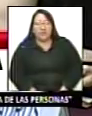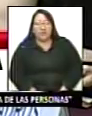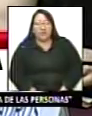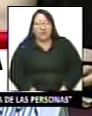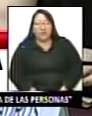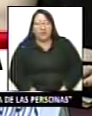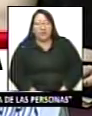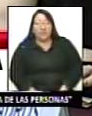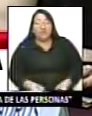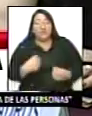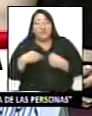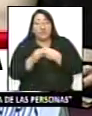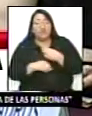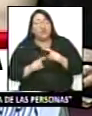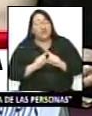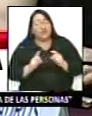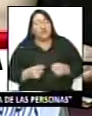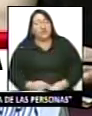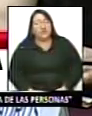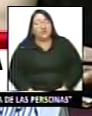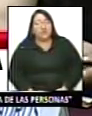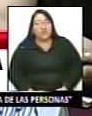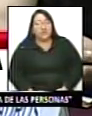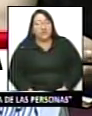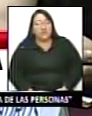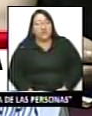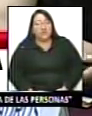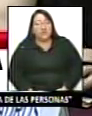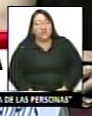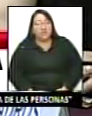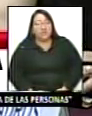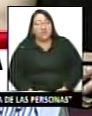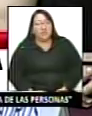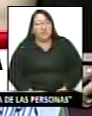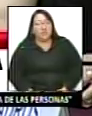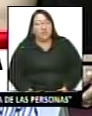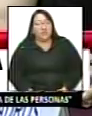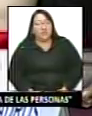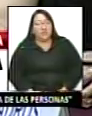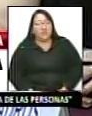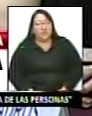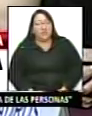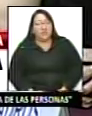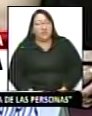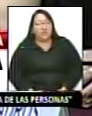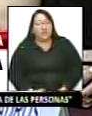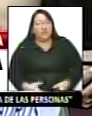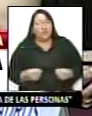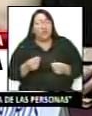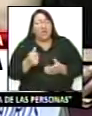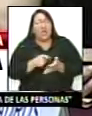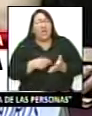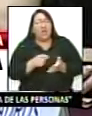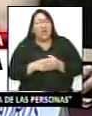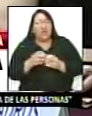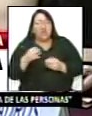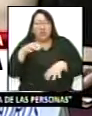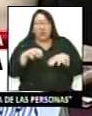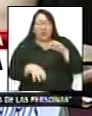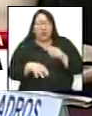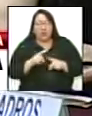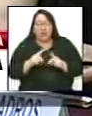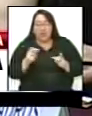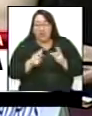contradictorio. Tenemos excesos de producción de arroz debido a un periodo lluvioso abundante, y